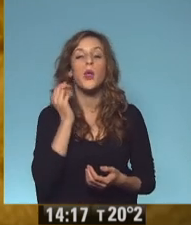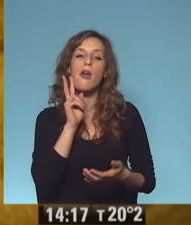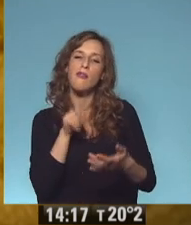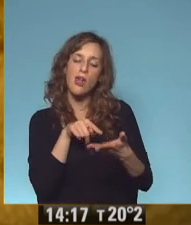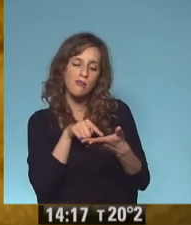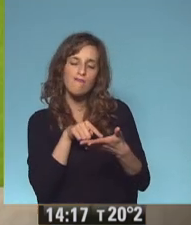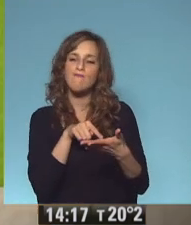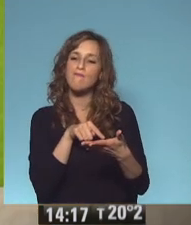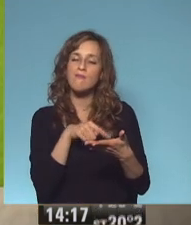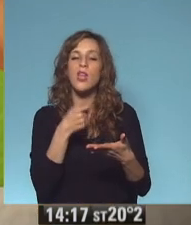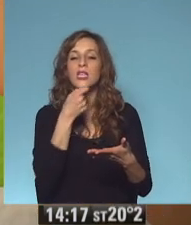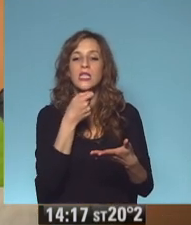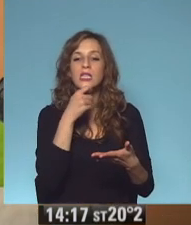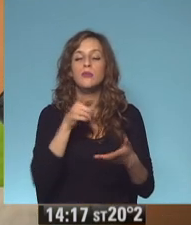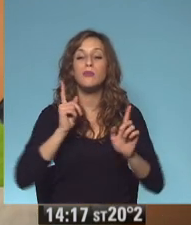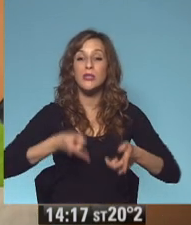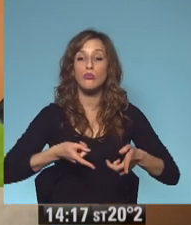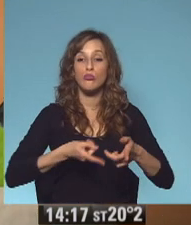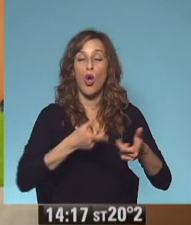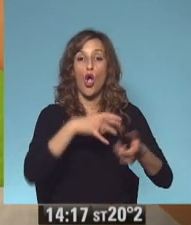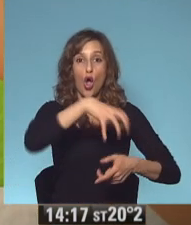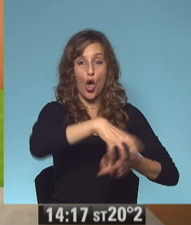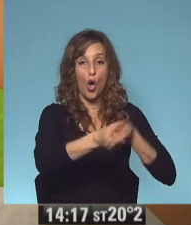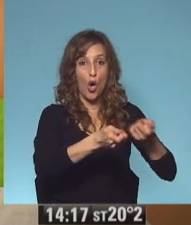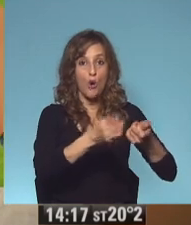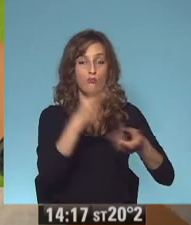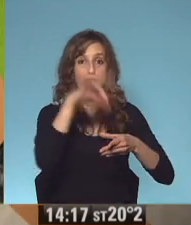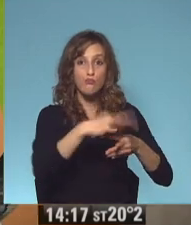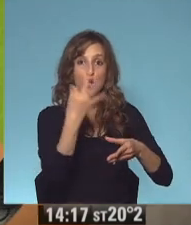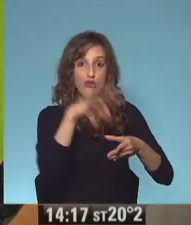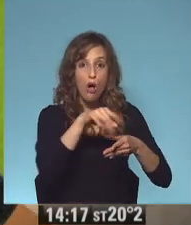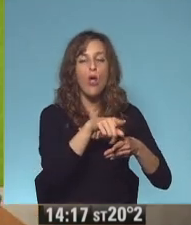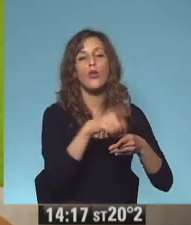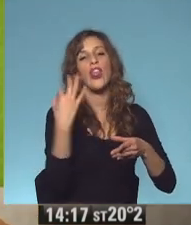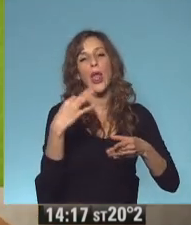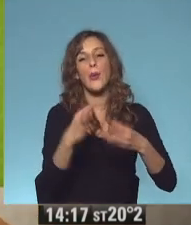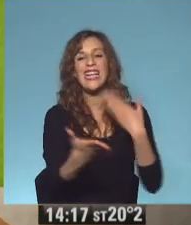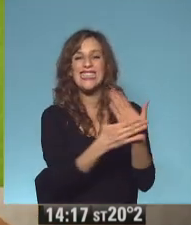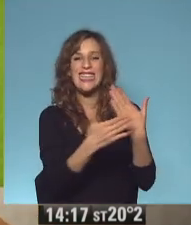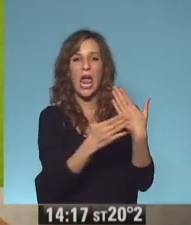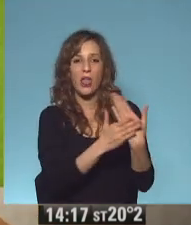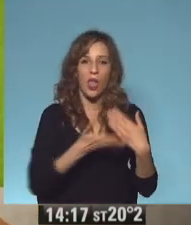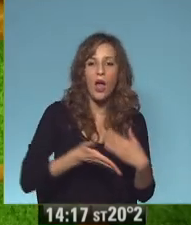Si nos paramos frente al puesto de pochoclo, hay que ir para la izquierda.